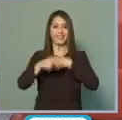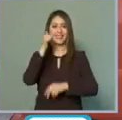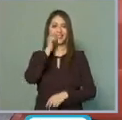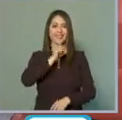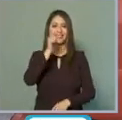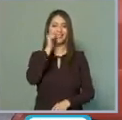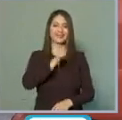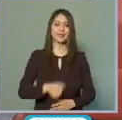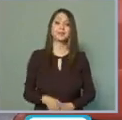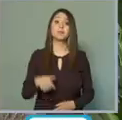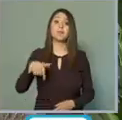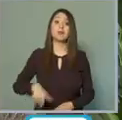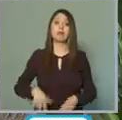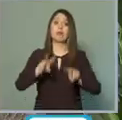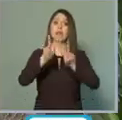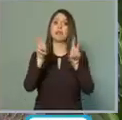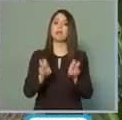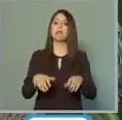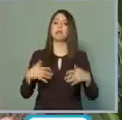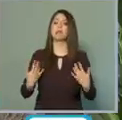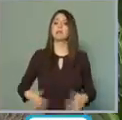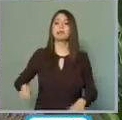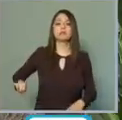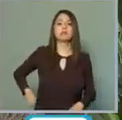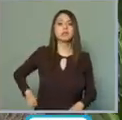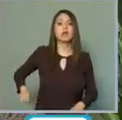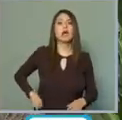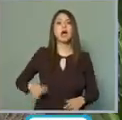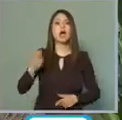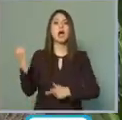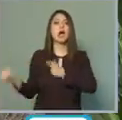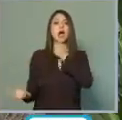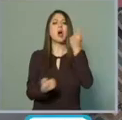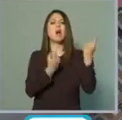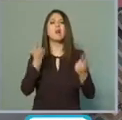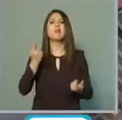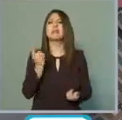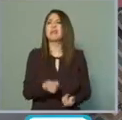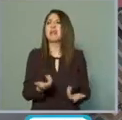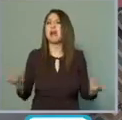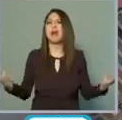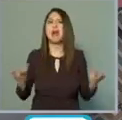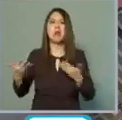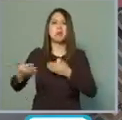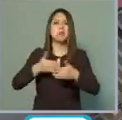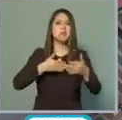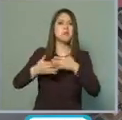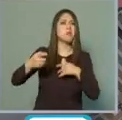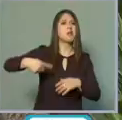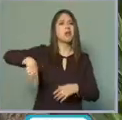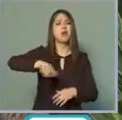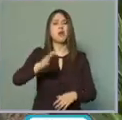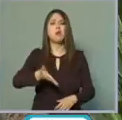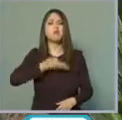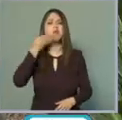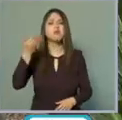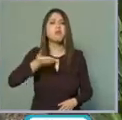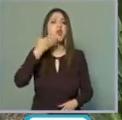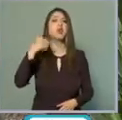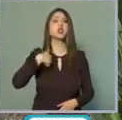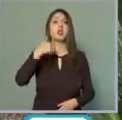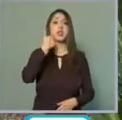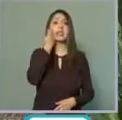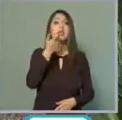un tema muy importante porque de verdad muchas veces nos vemos afectados por cuestiones de moda, por lo que estamos escuchando. Yo creo que tú nos